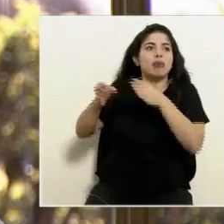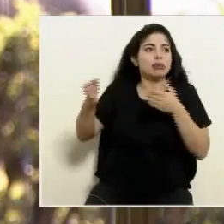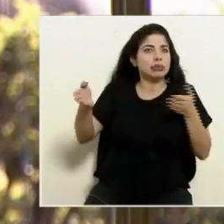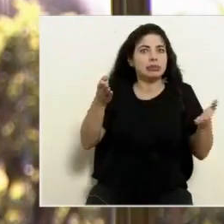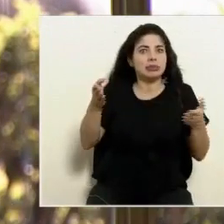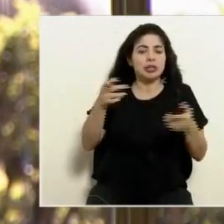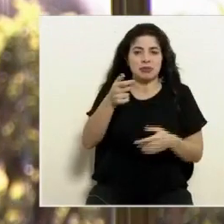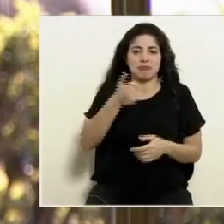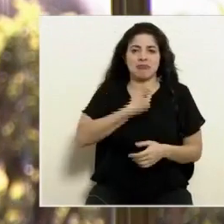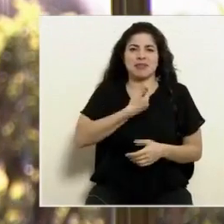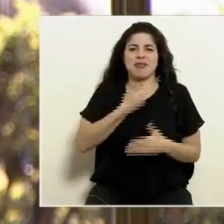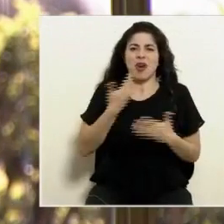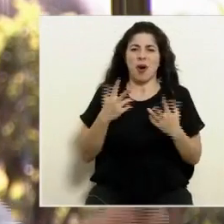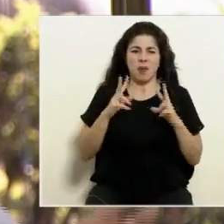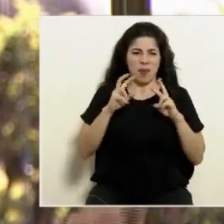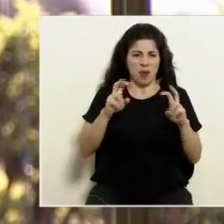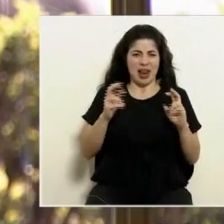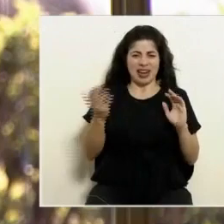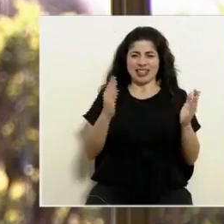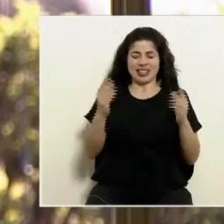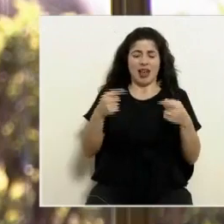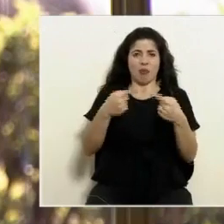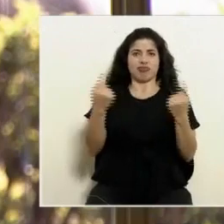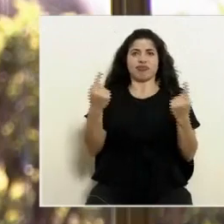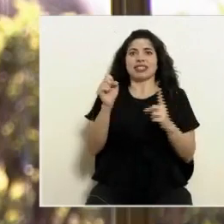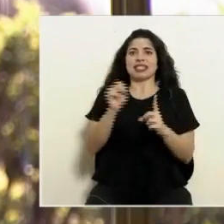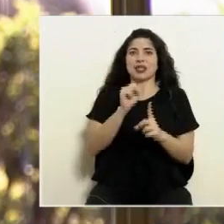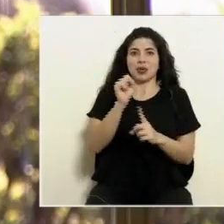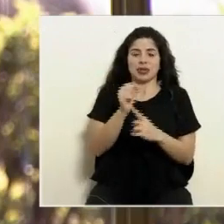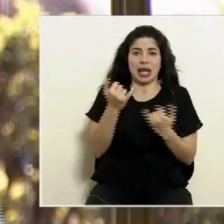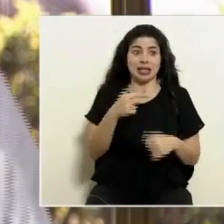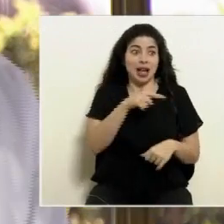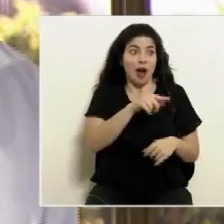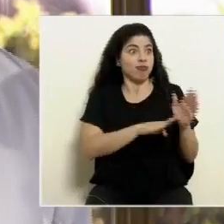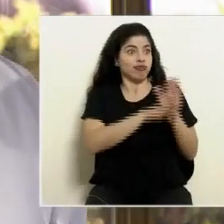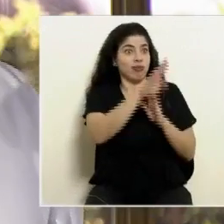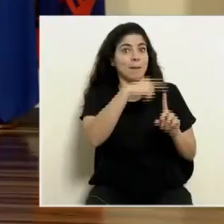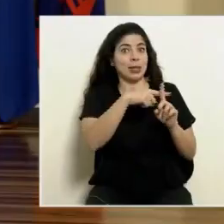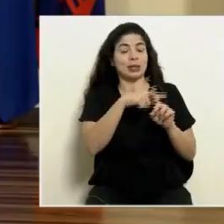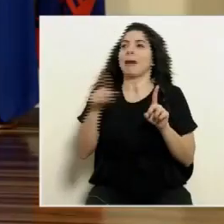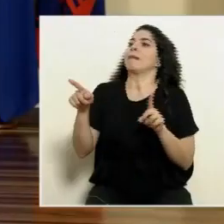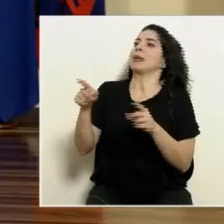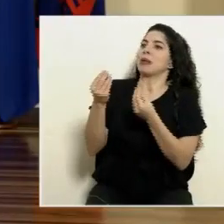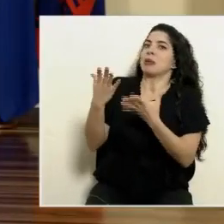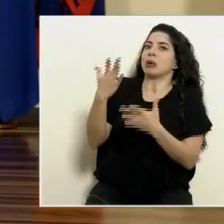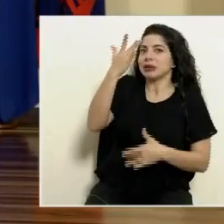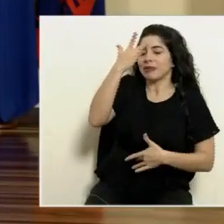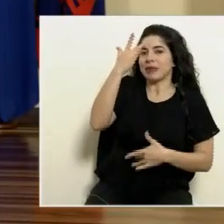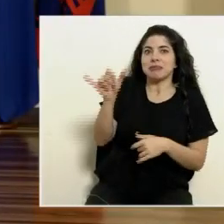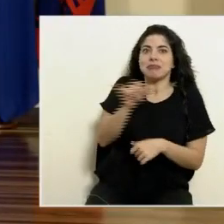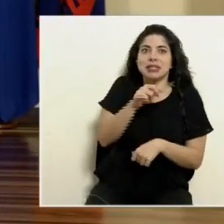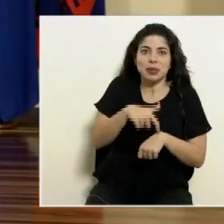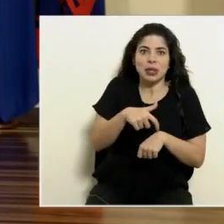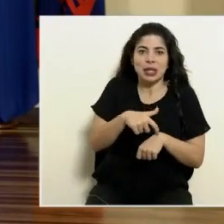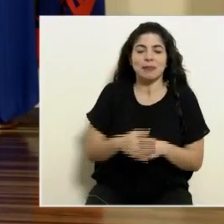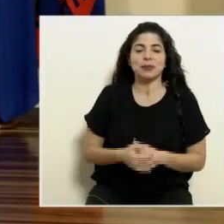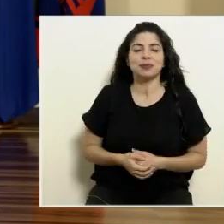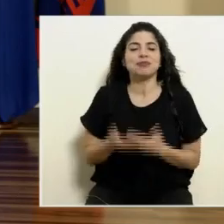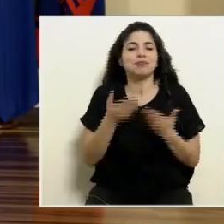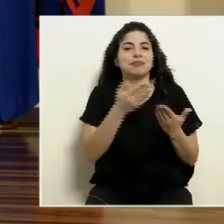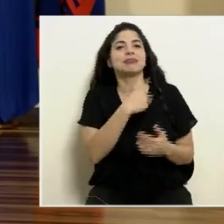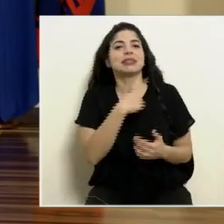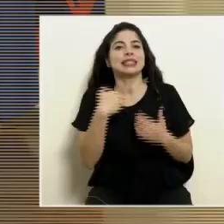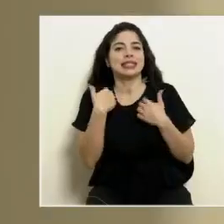y usted también personalmente esta dicotomía que estamos viviendo en este momento? Escuchamos al ministro de Salud.